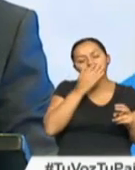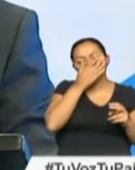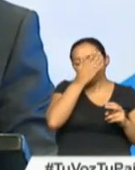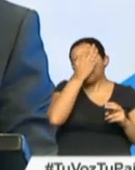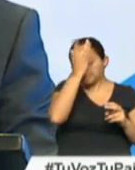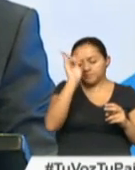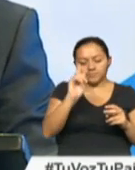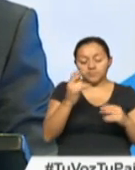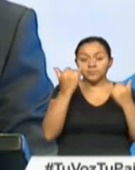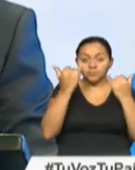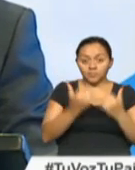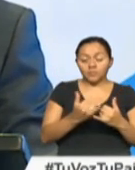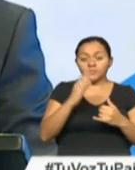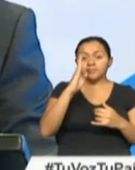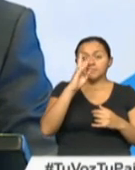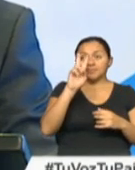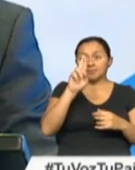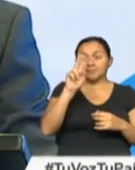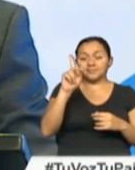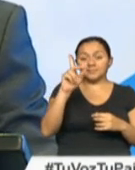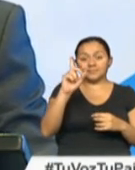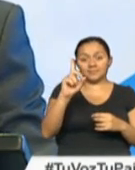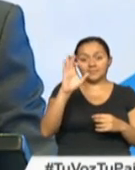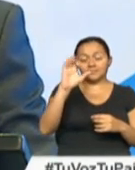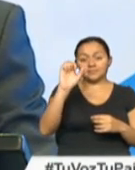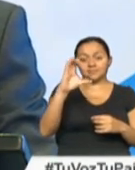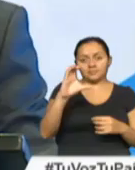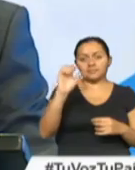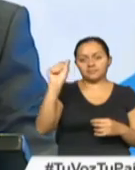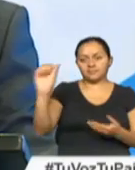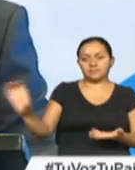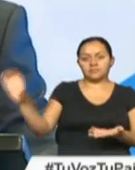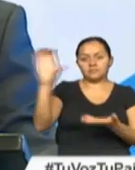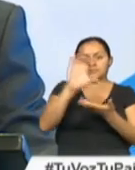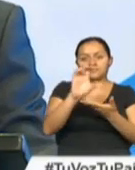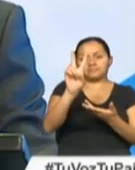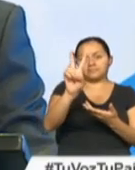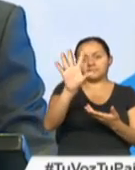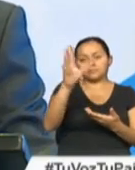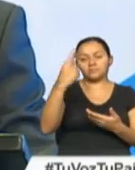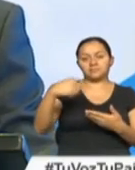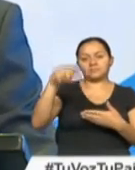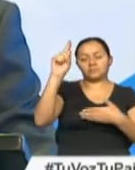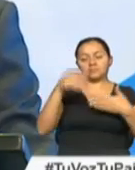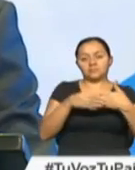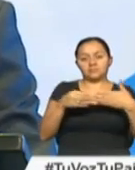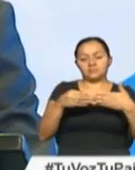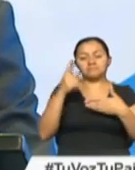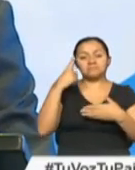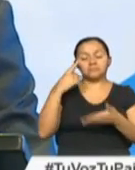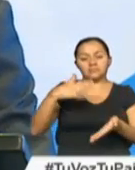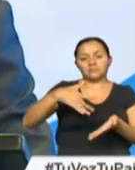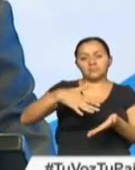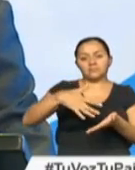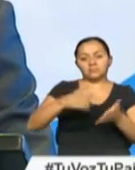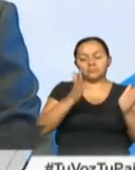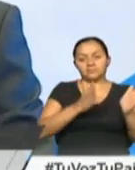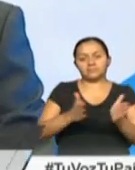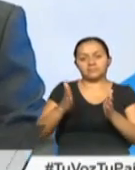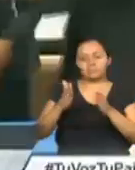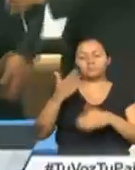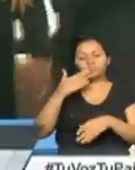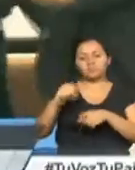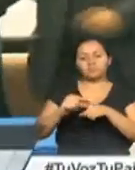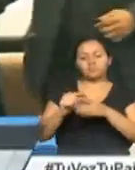año, RedTech estima una inversión de 25 millones de dólares, tan solo para estudios y la preparación de los primeros